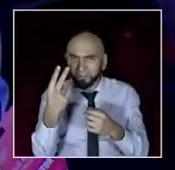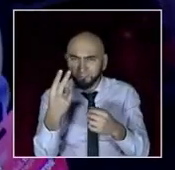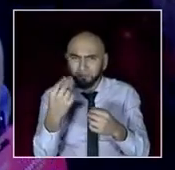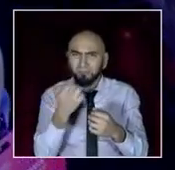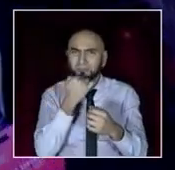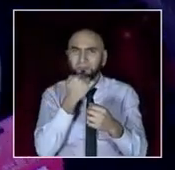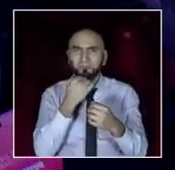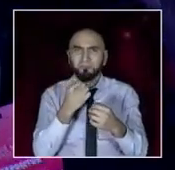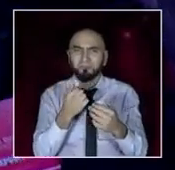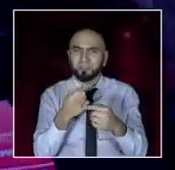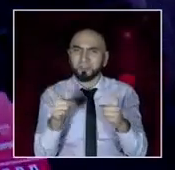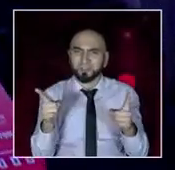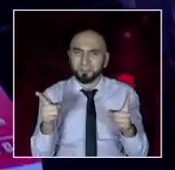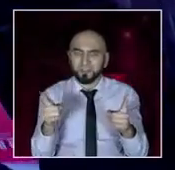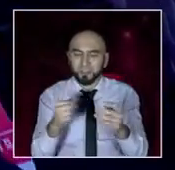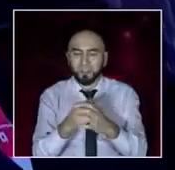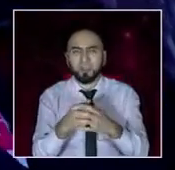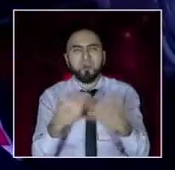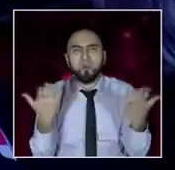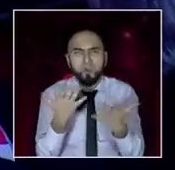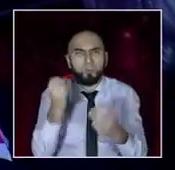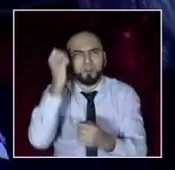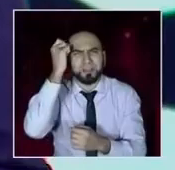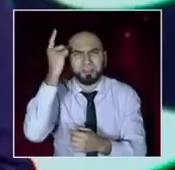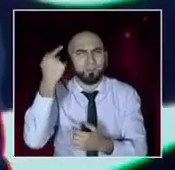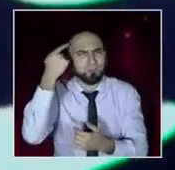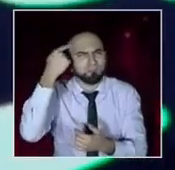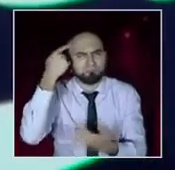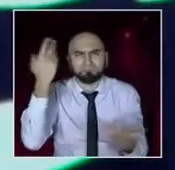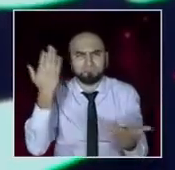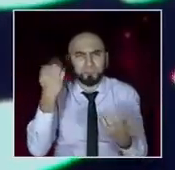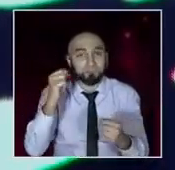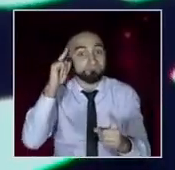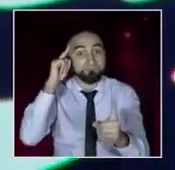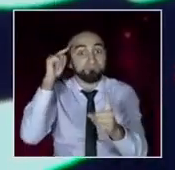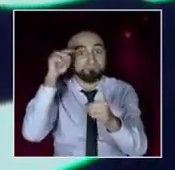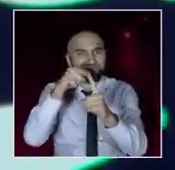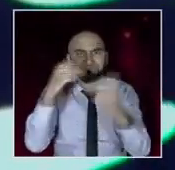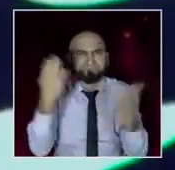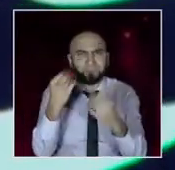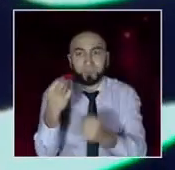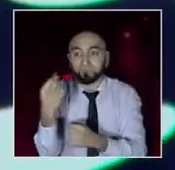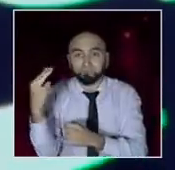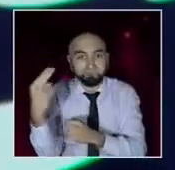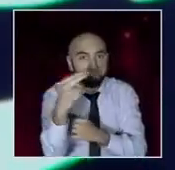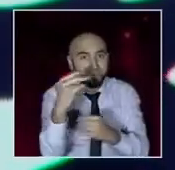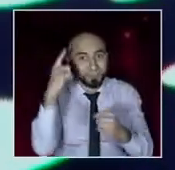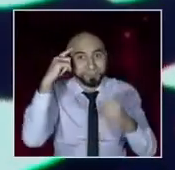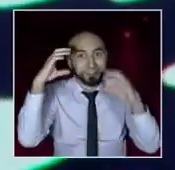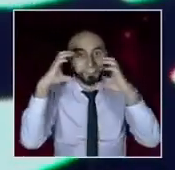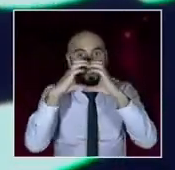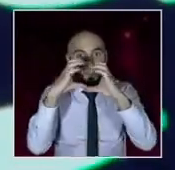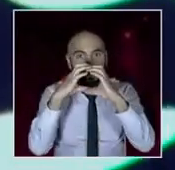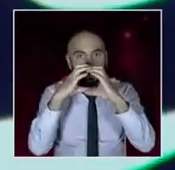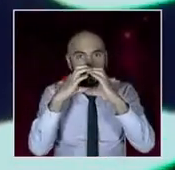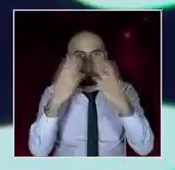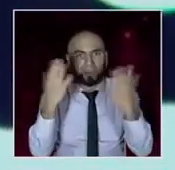¿Cómo entendemos esto entonces? Bueno, la idea principal de hoy es que tu cerebro es una máquina predictiva.